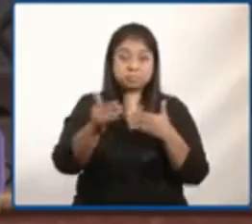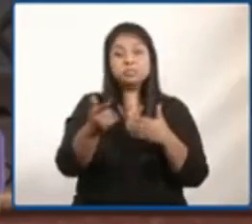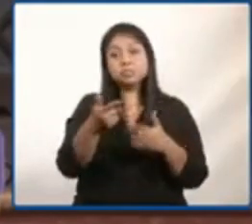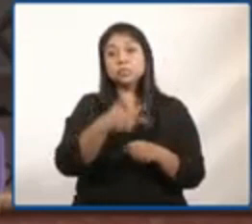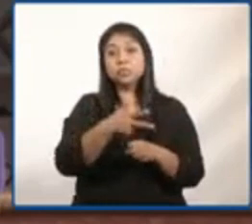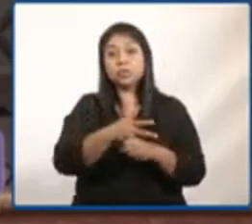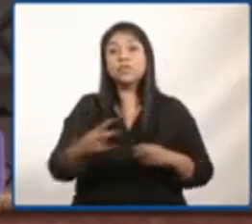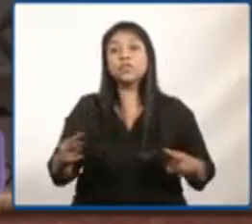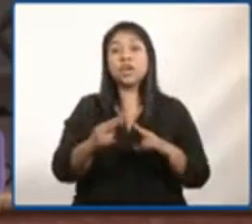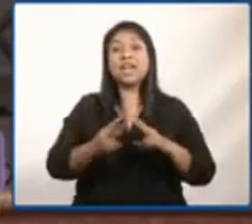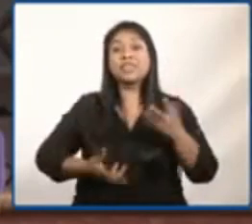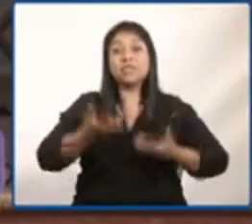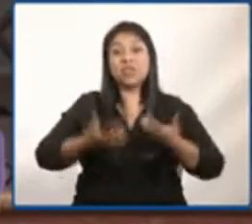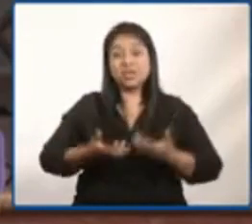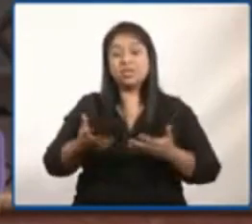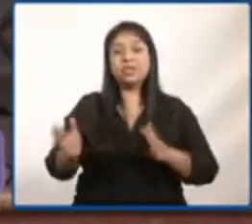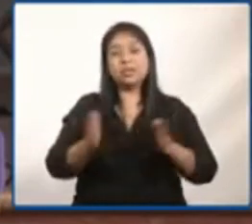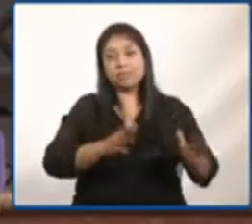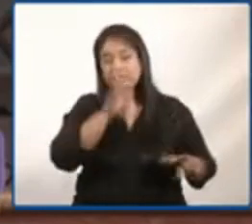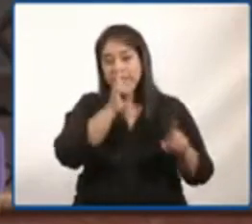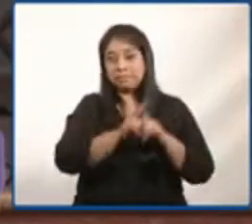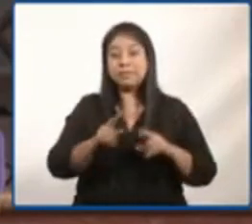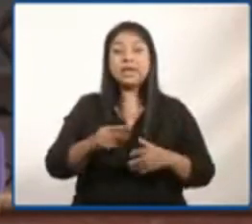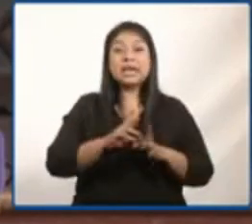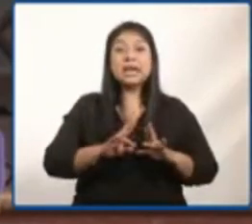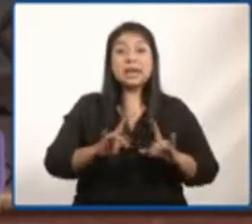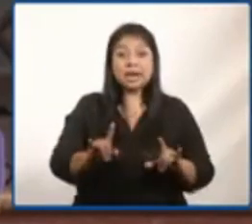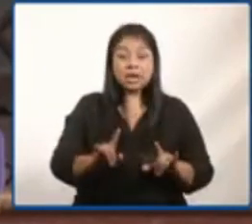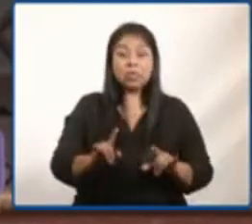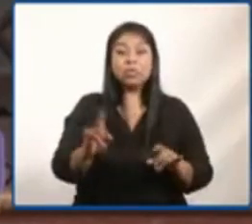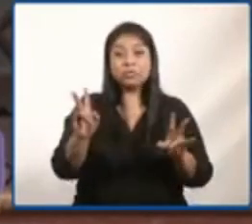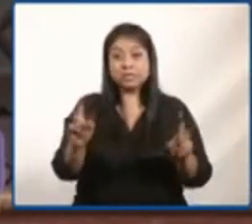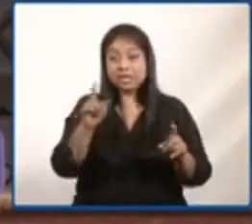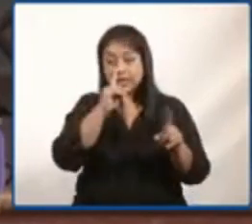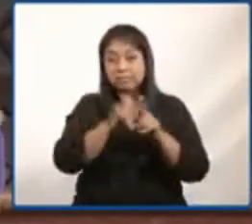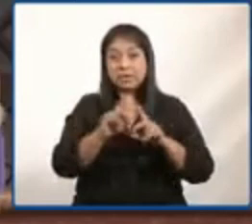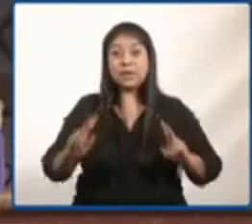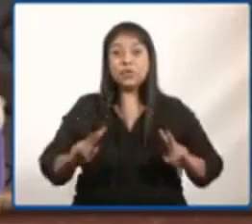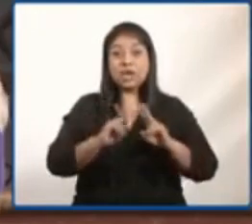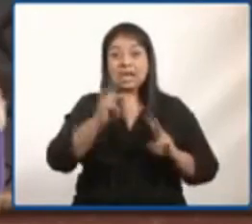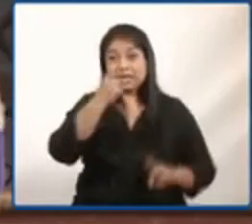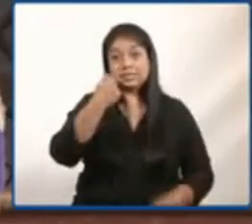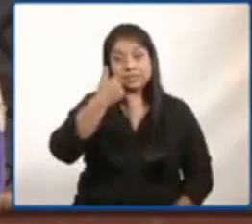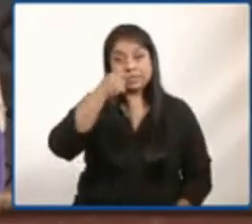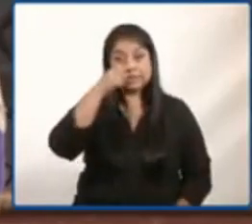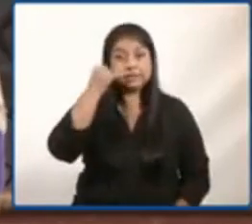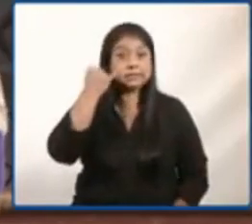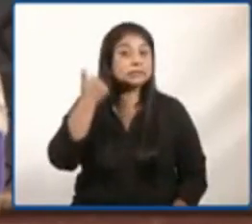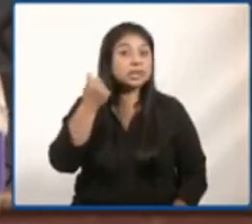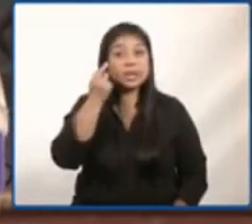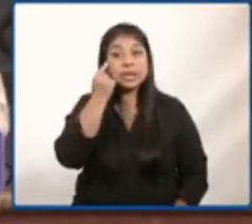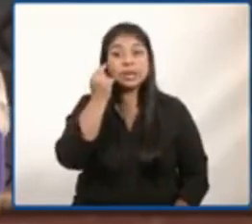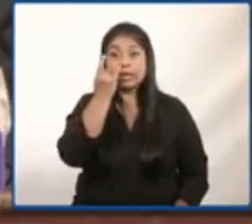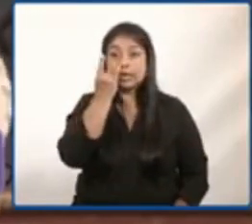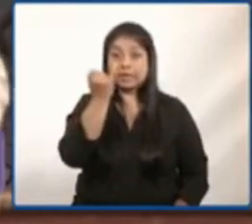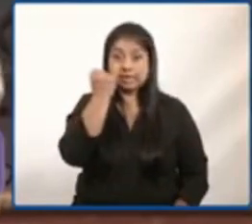Fuego y luego en el área de Retaruleu por la actividad del volcán Santiaguito, que como ustedes saben también mantiene actividad